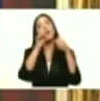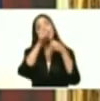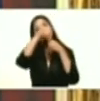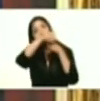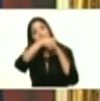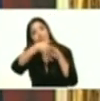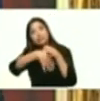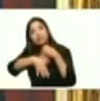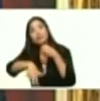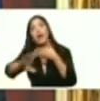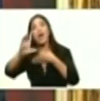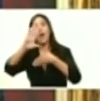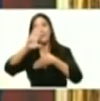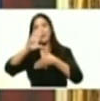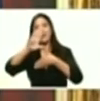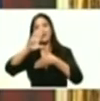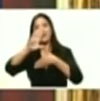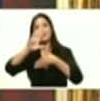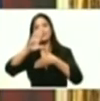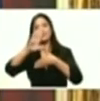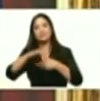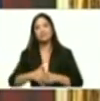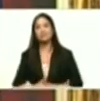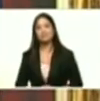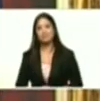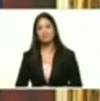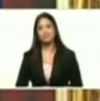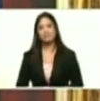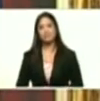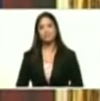porque lo que... No estamos separados. Es un solo continente.